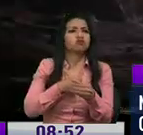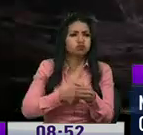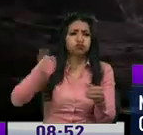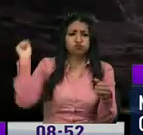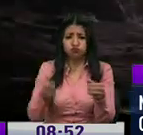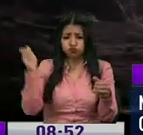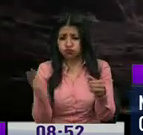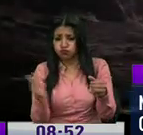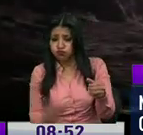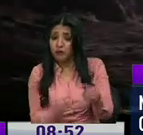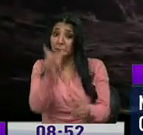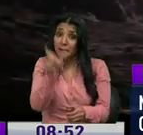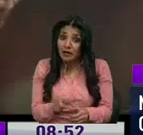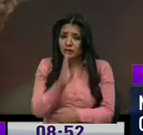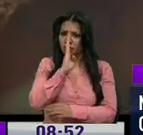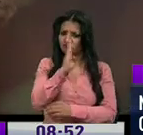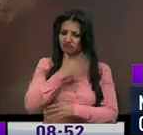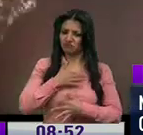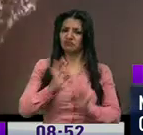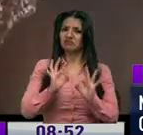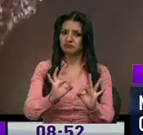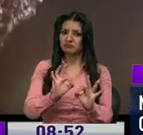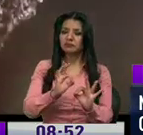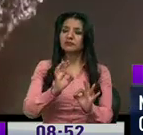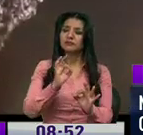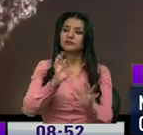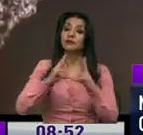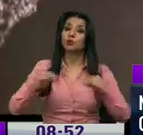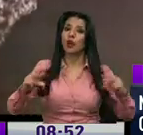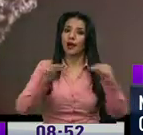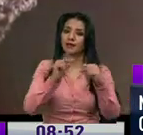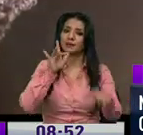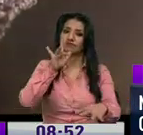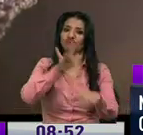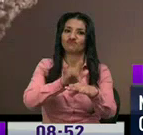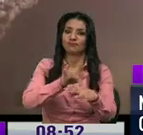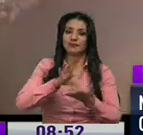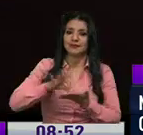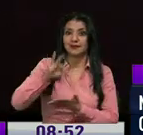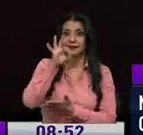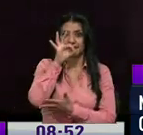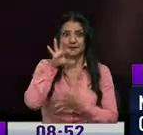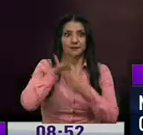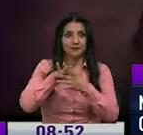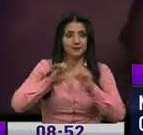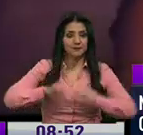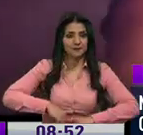a las personas tener un mejor contacto con la naturaleza y el espíritu.